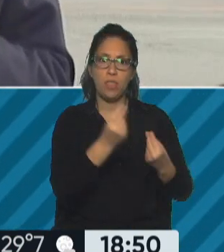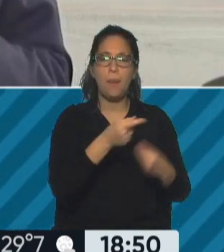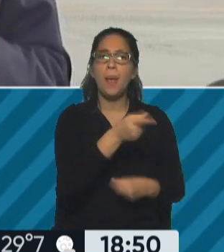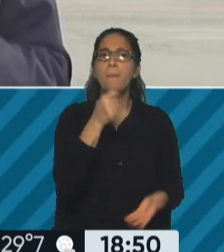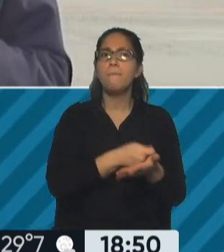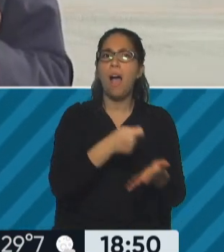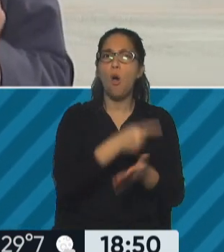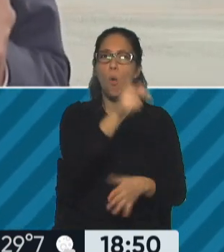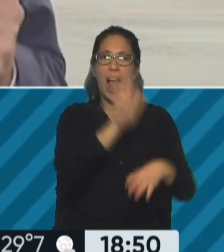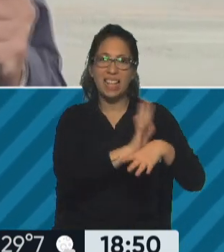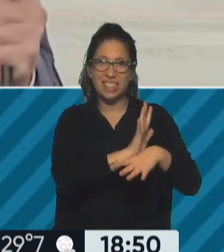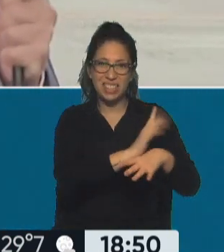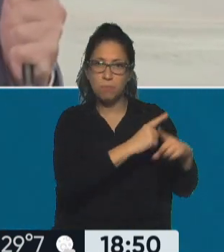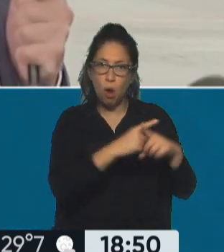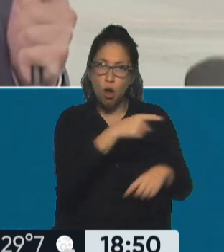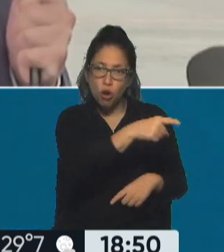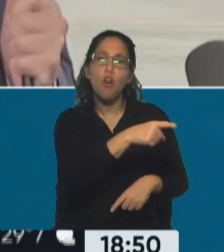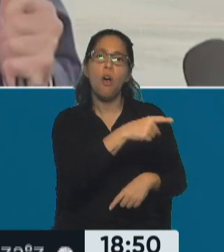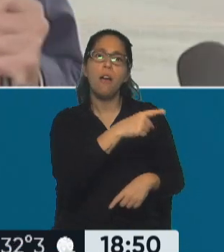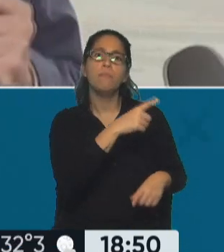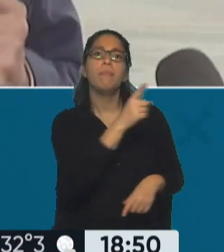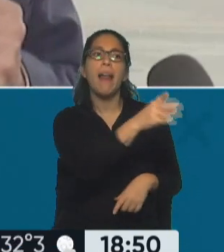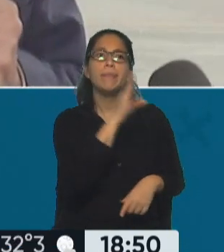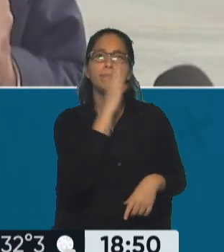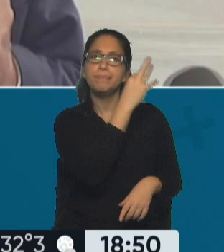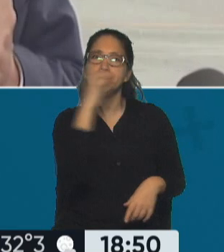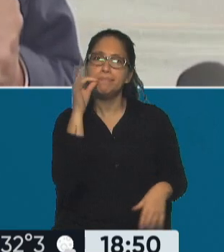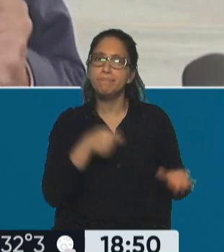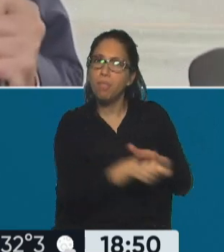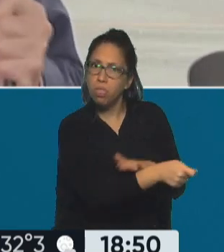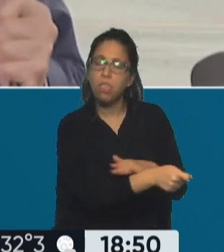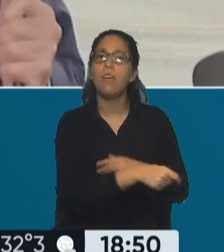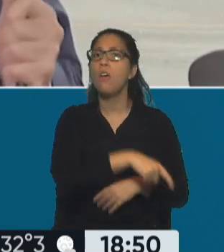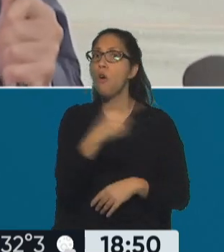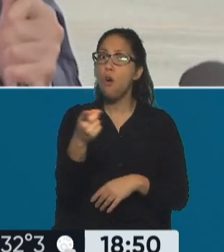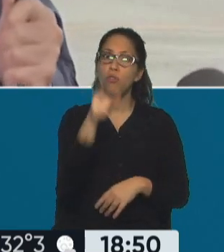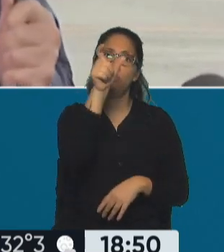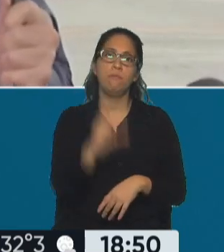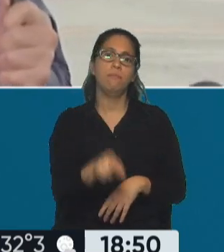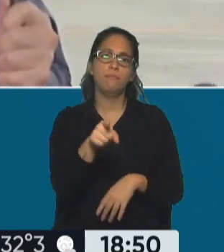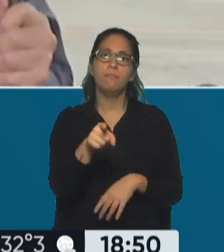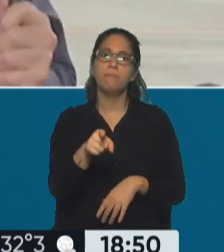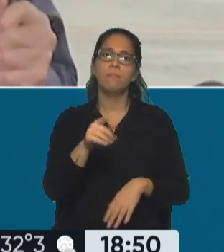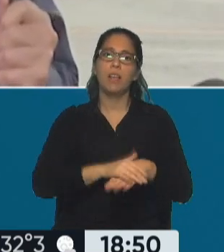dinero a una actriz porno para comprar su silencio y otra por haber puesto en peligro la